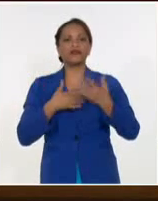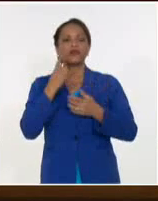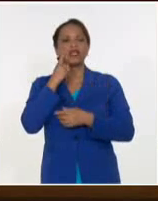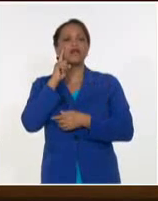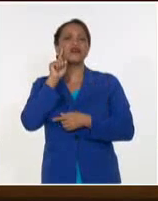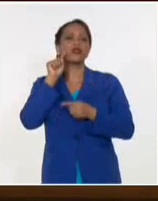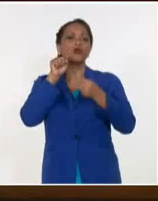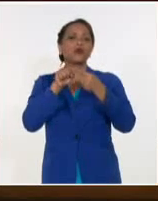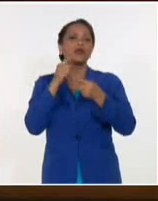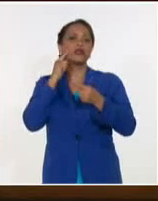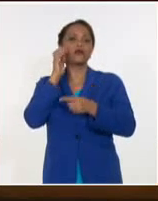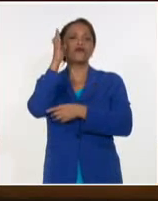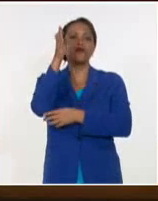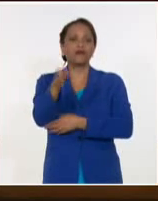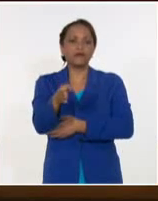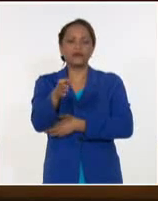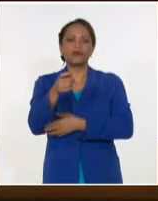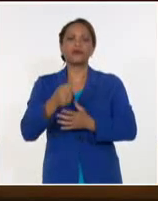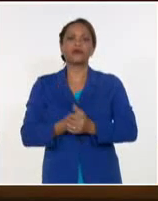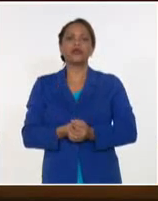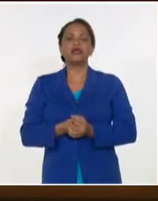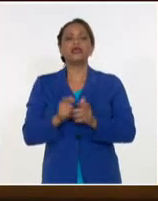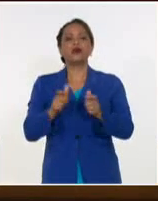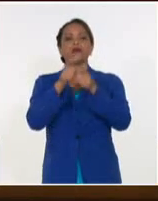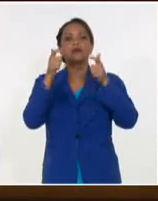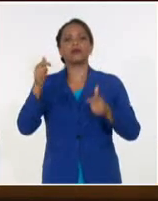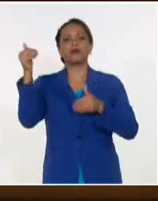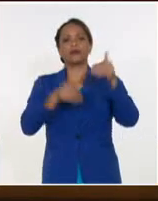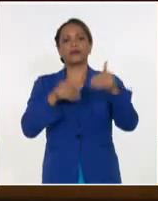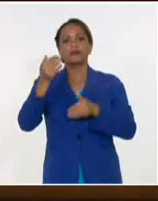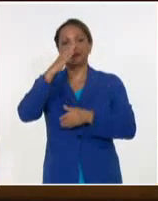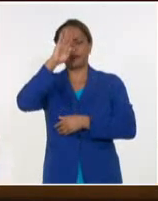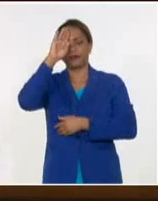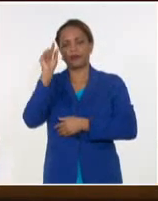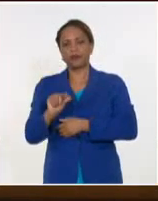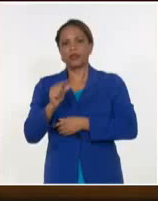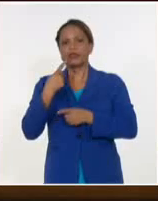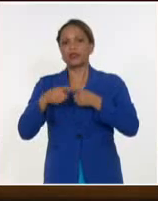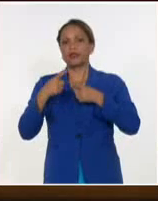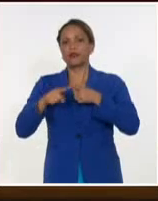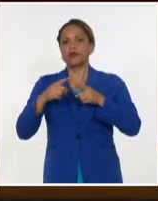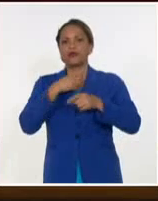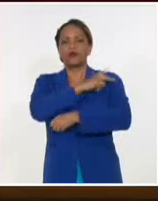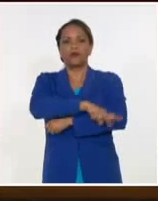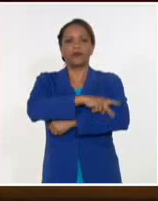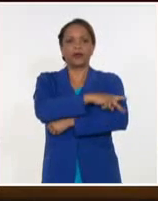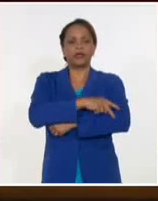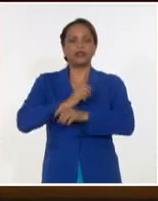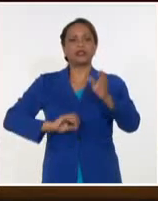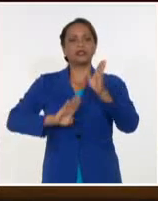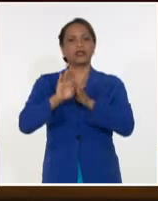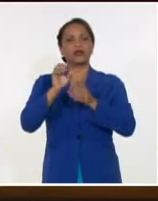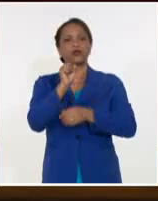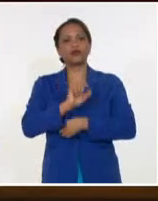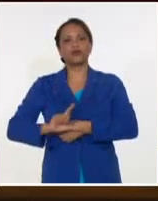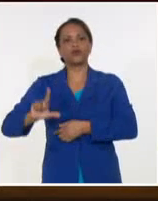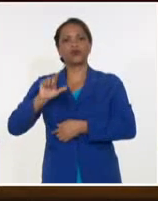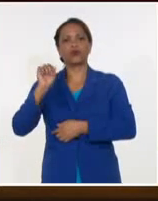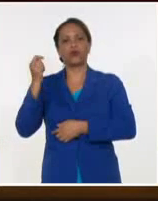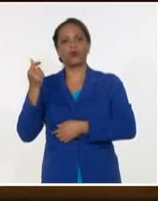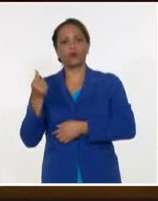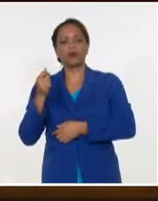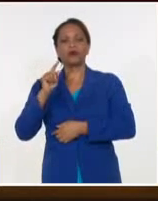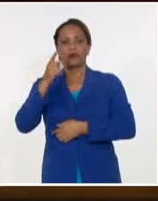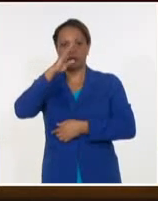función de incrementar la participación de los cubanos residentes en el exterior, en el desarrollo socioeconómico de Cuba